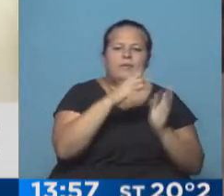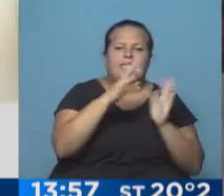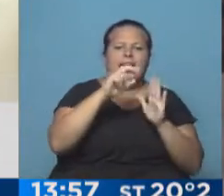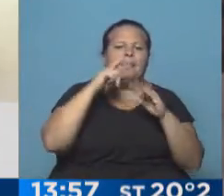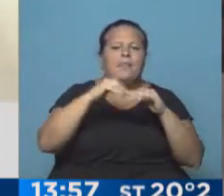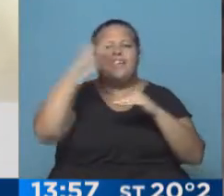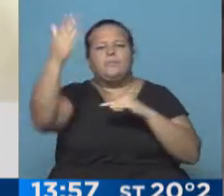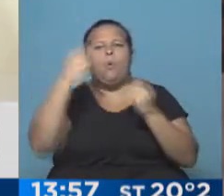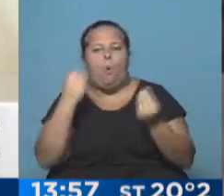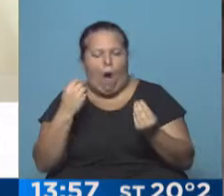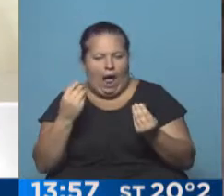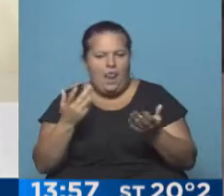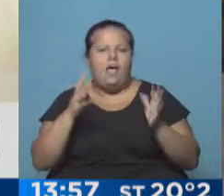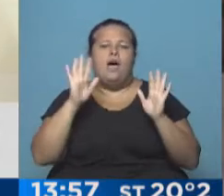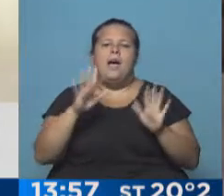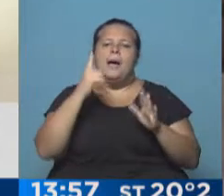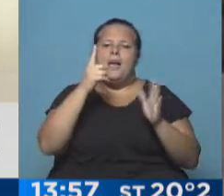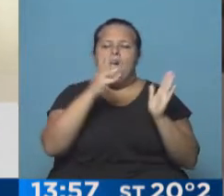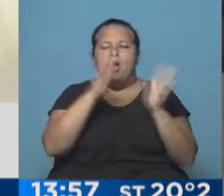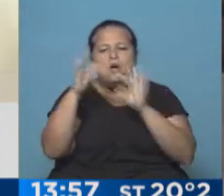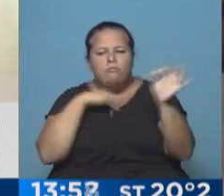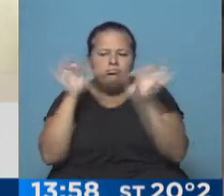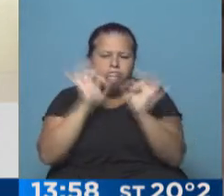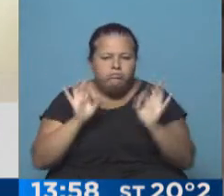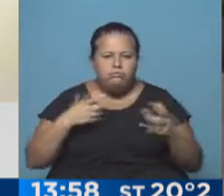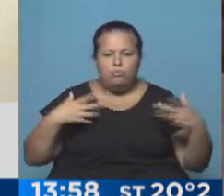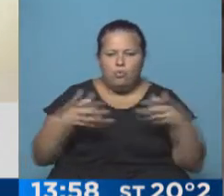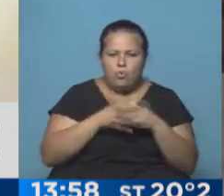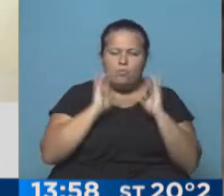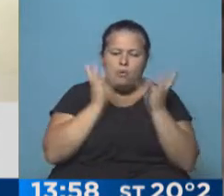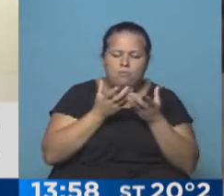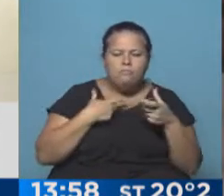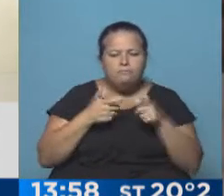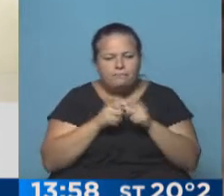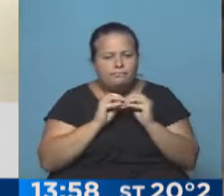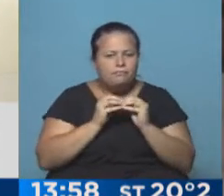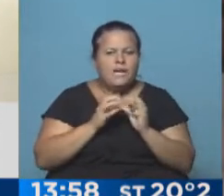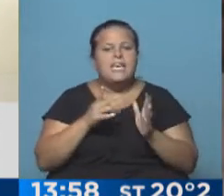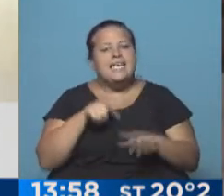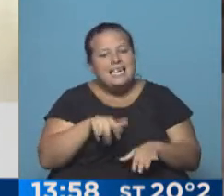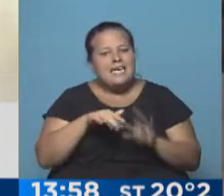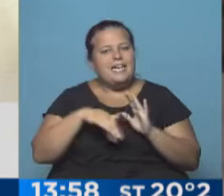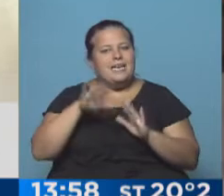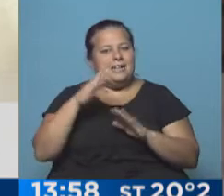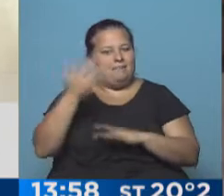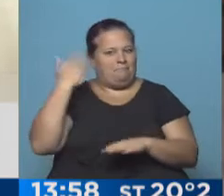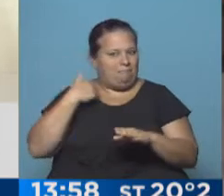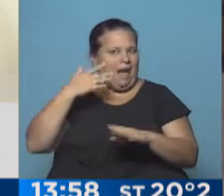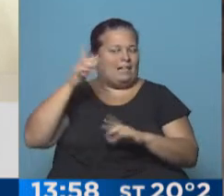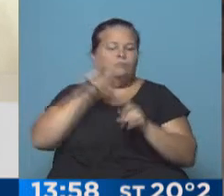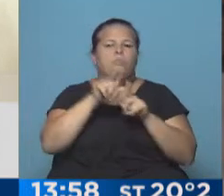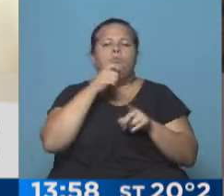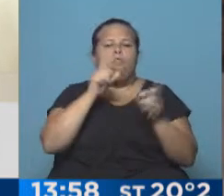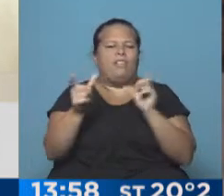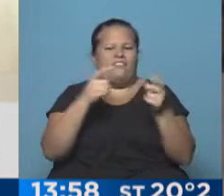30 mil pesos brutos por los primeros números que hicimos en nuestro estudio es más regresivas que antes como